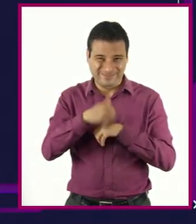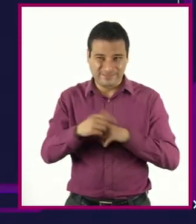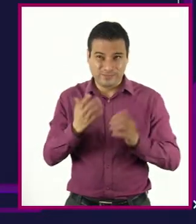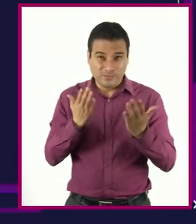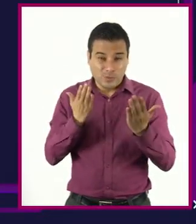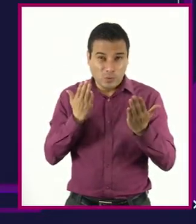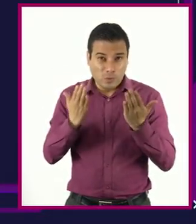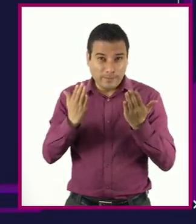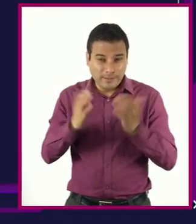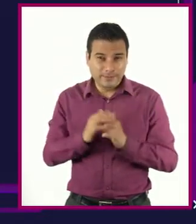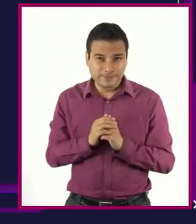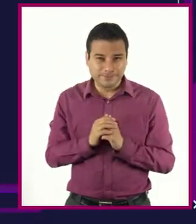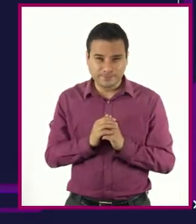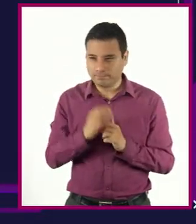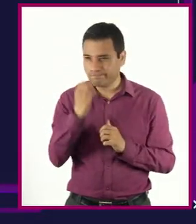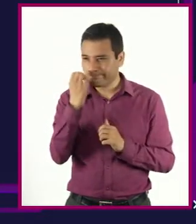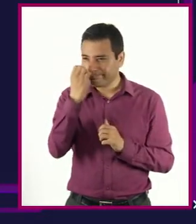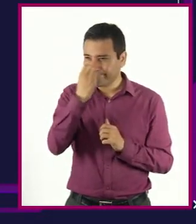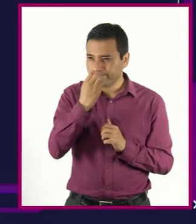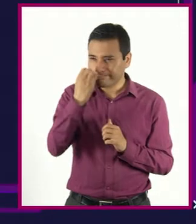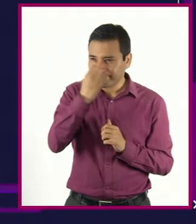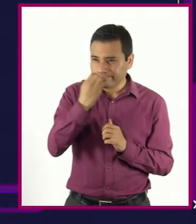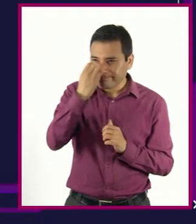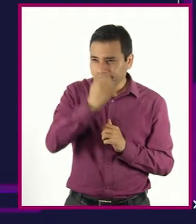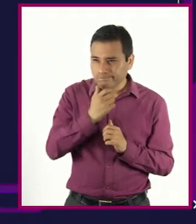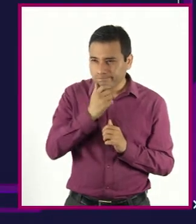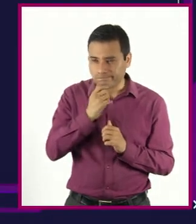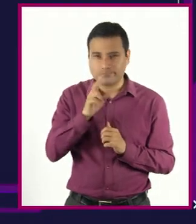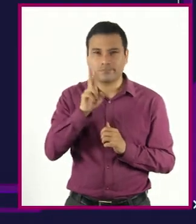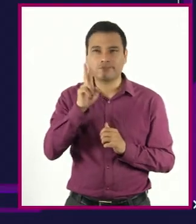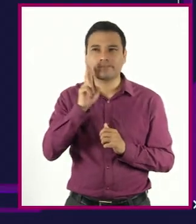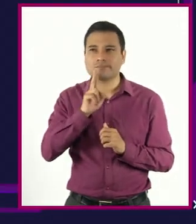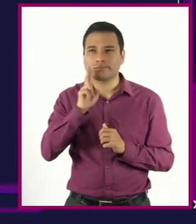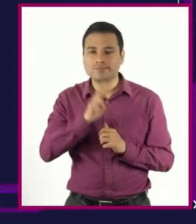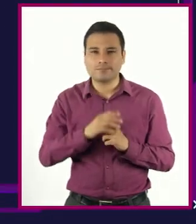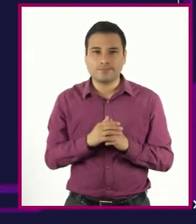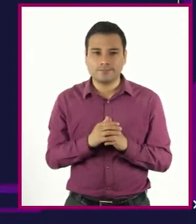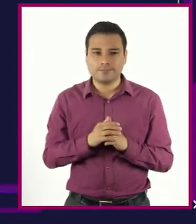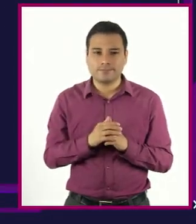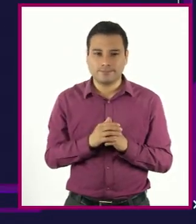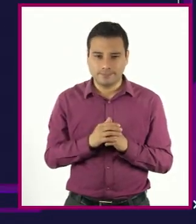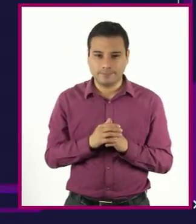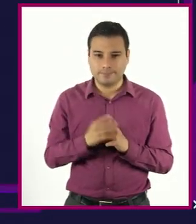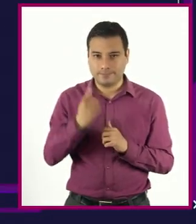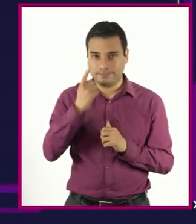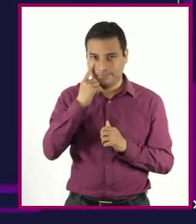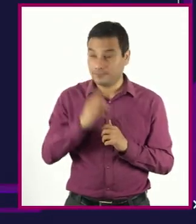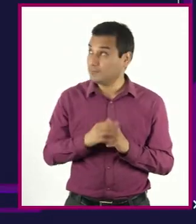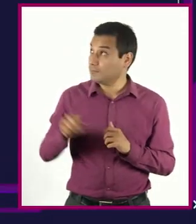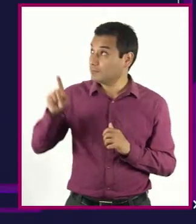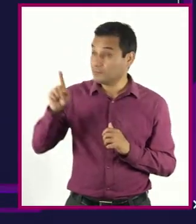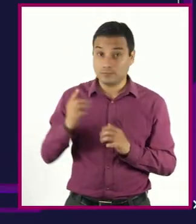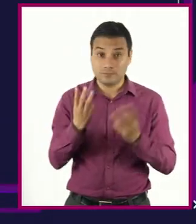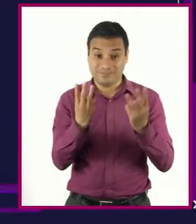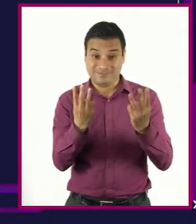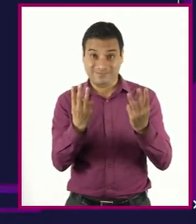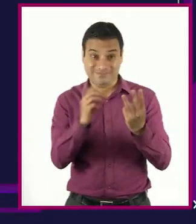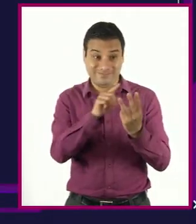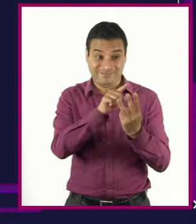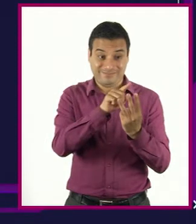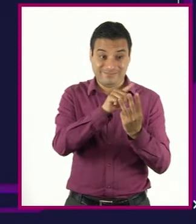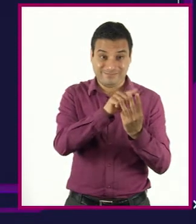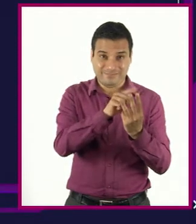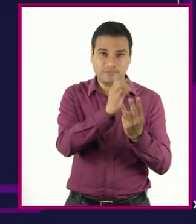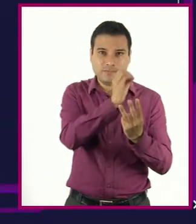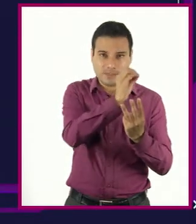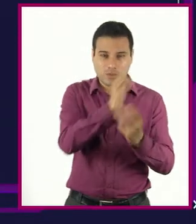0.001477148, al comparar los décimos y centésimos, se observa que son cero en ambos casos. Incluso